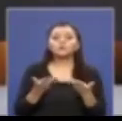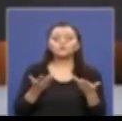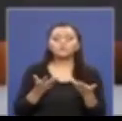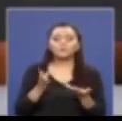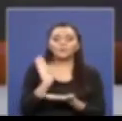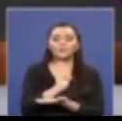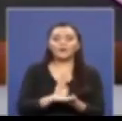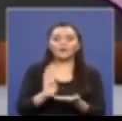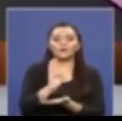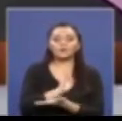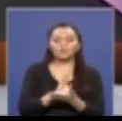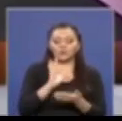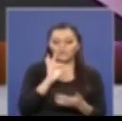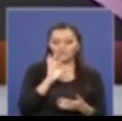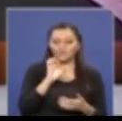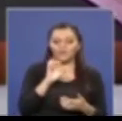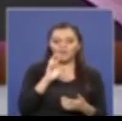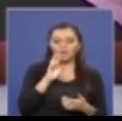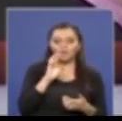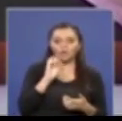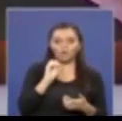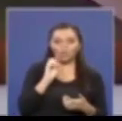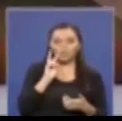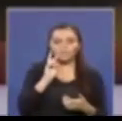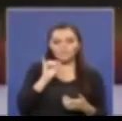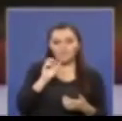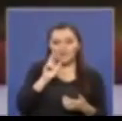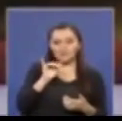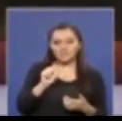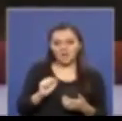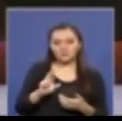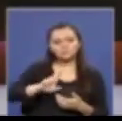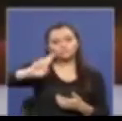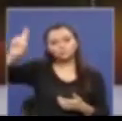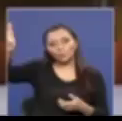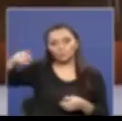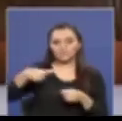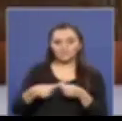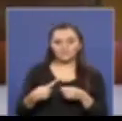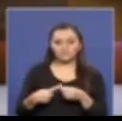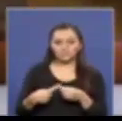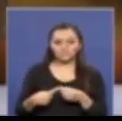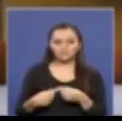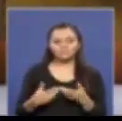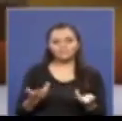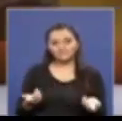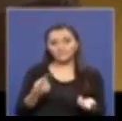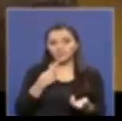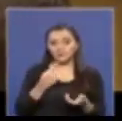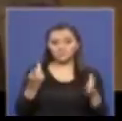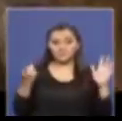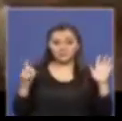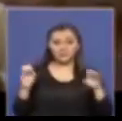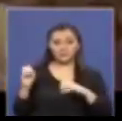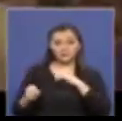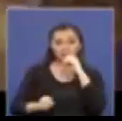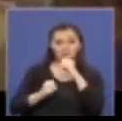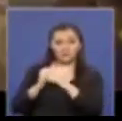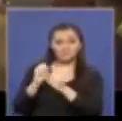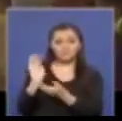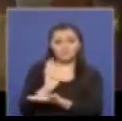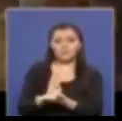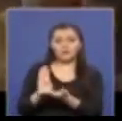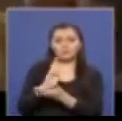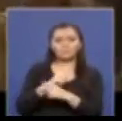La Ferroviaria Media al sur de Quito, un querido barrio del sur de Quito, donde, qué pena, ¿no? Tiene más de 60 años ese barrio